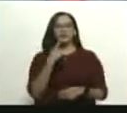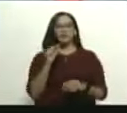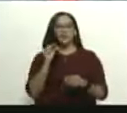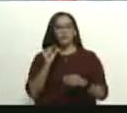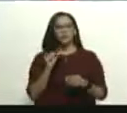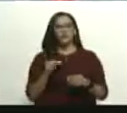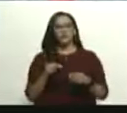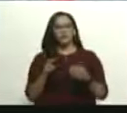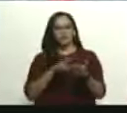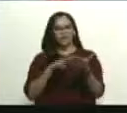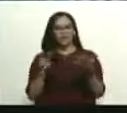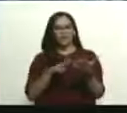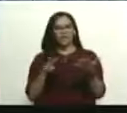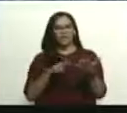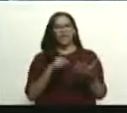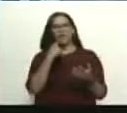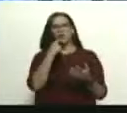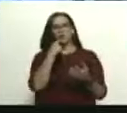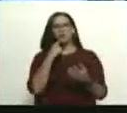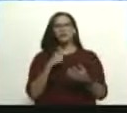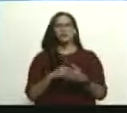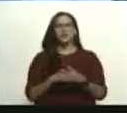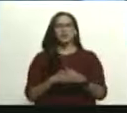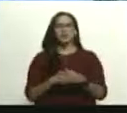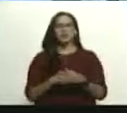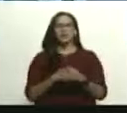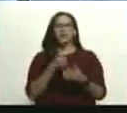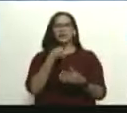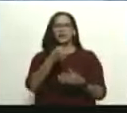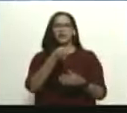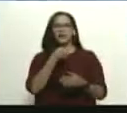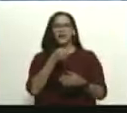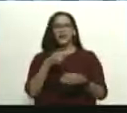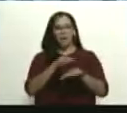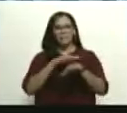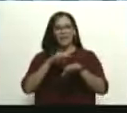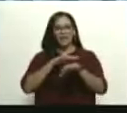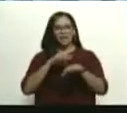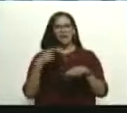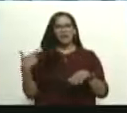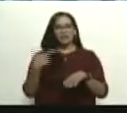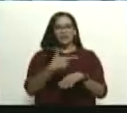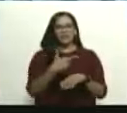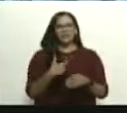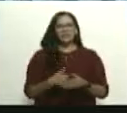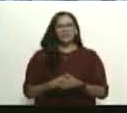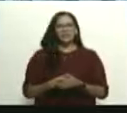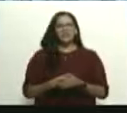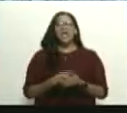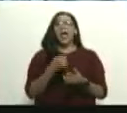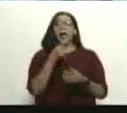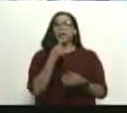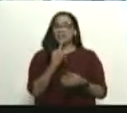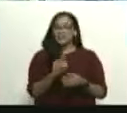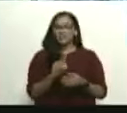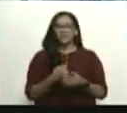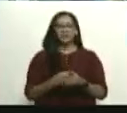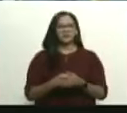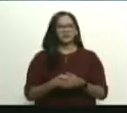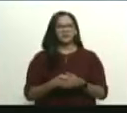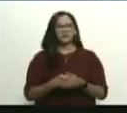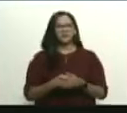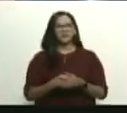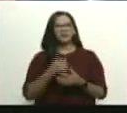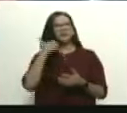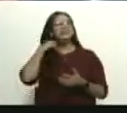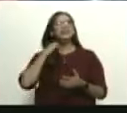nota en Russia Today de una entrevista que le dio el ministro Araguayán, ministro de Transporte, a Jessica Sosa, y él mencionaba que